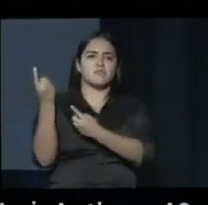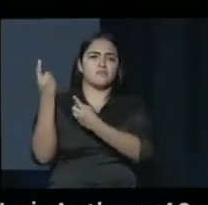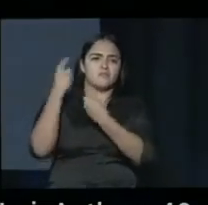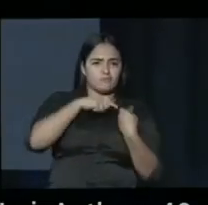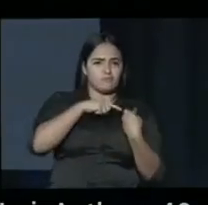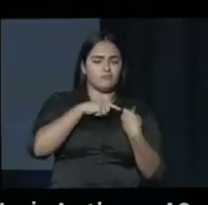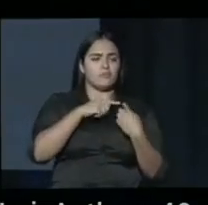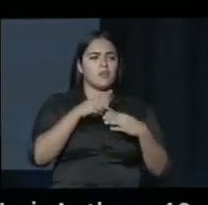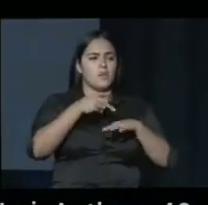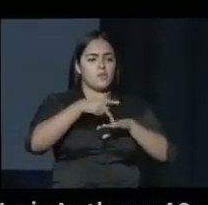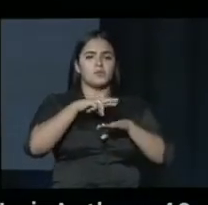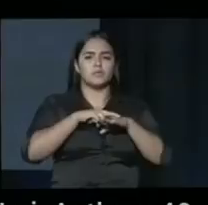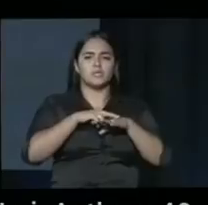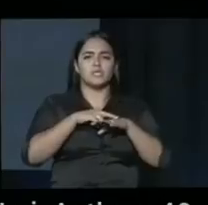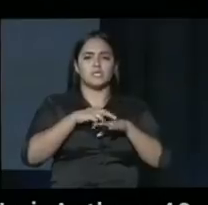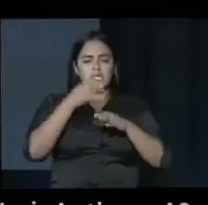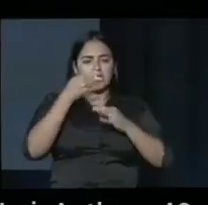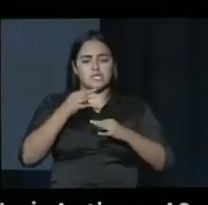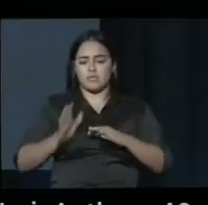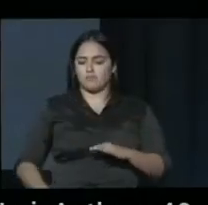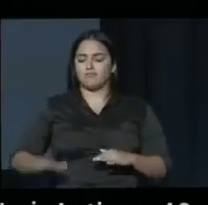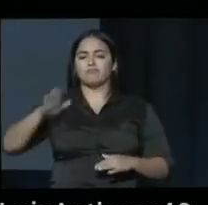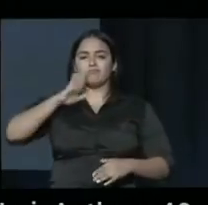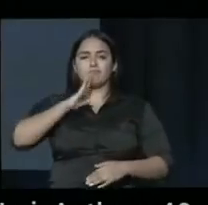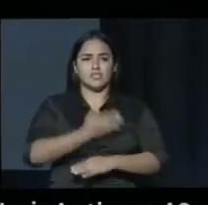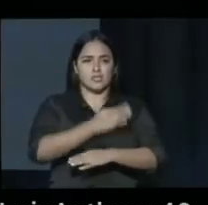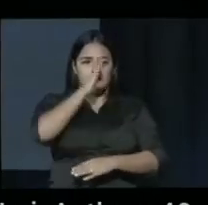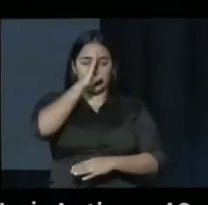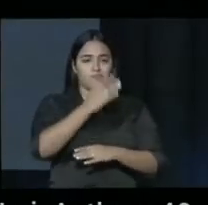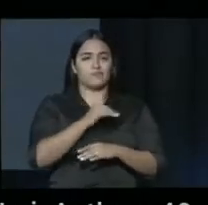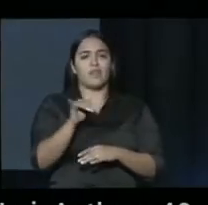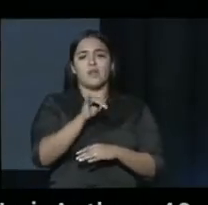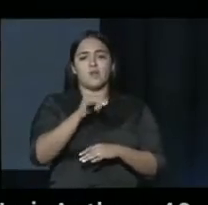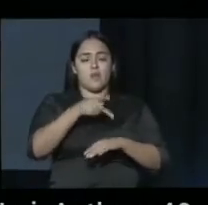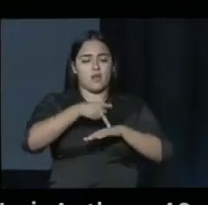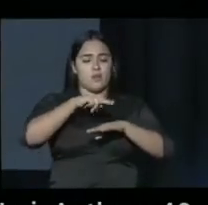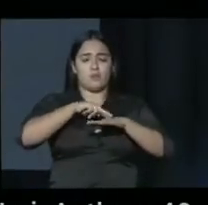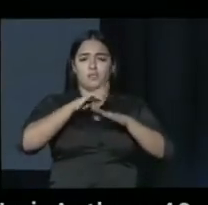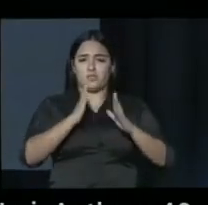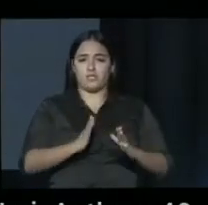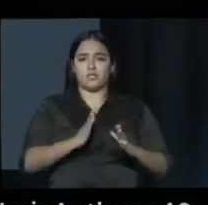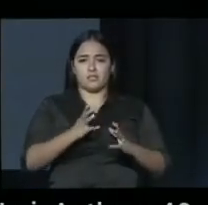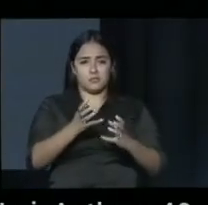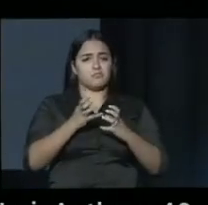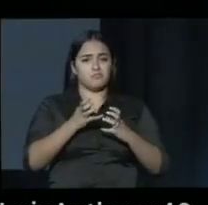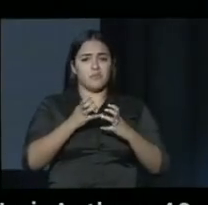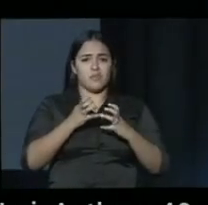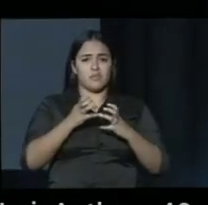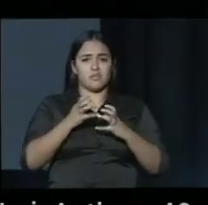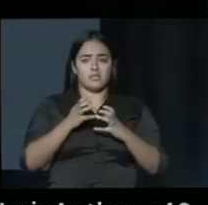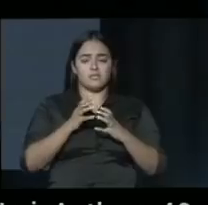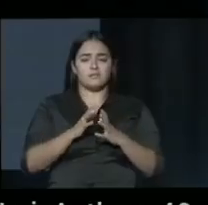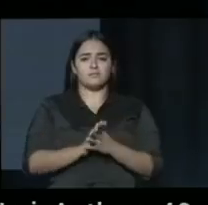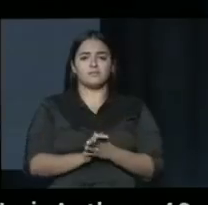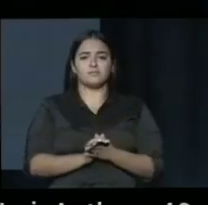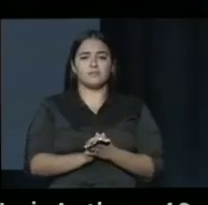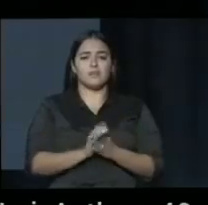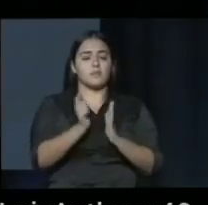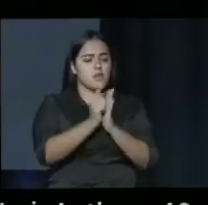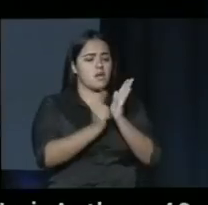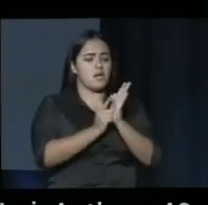como muchos boricuas en los estados quisieran hacer ahora. Entre mis años laborando como abogado, le he servido a